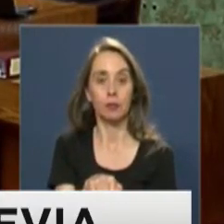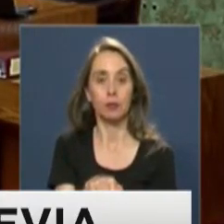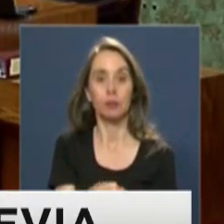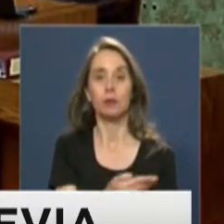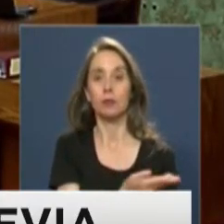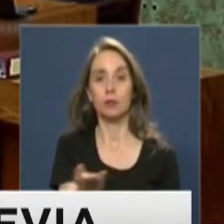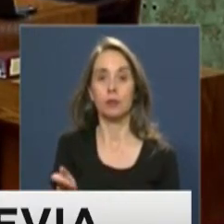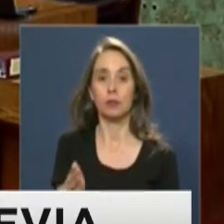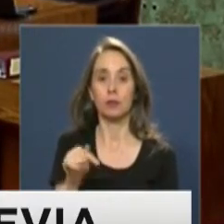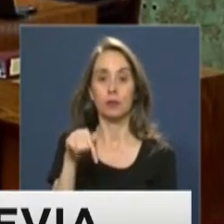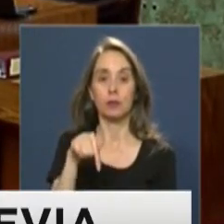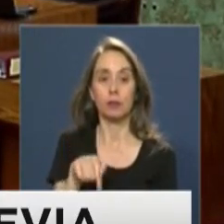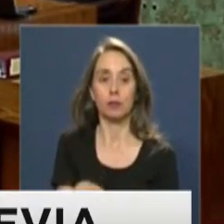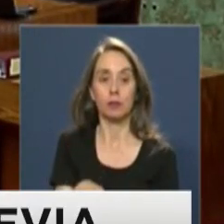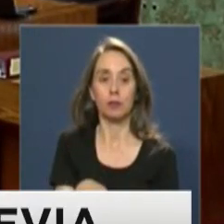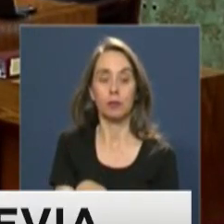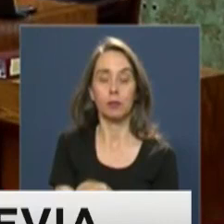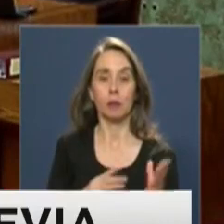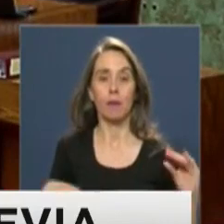En votación.